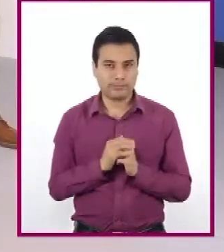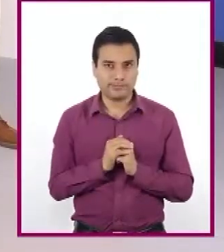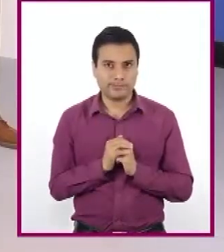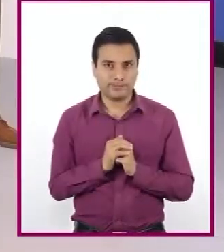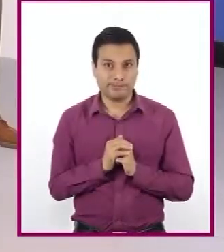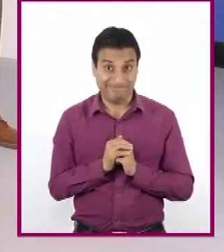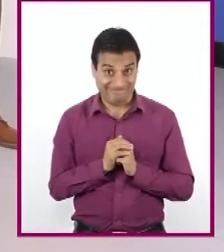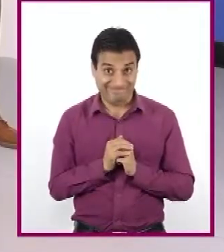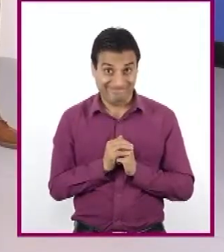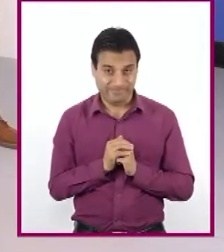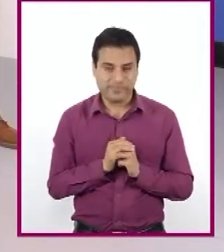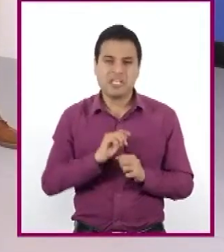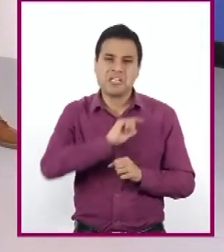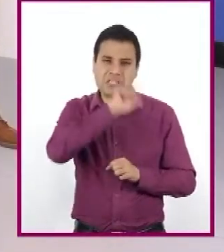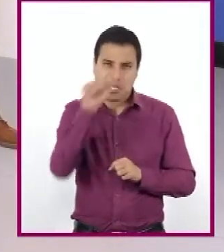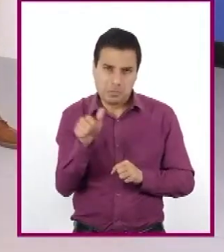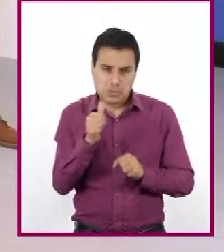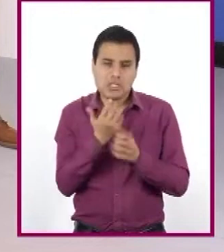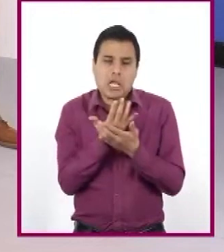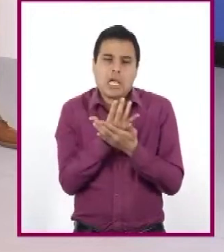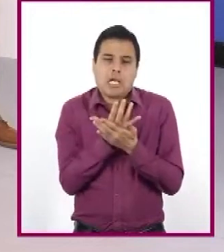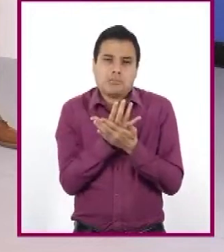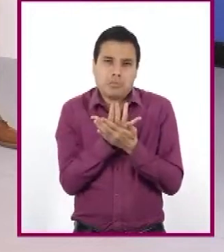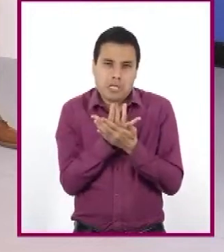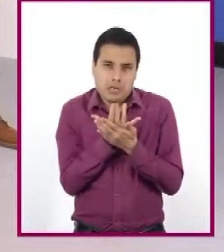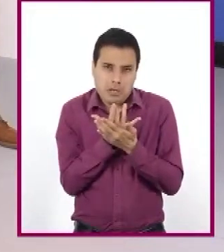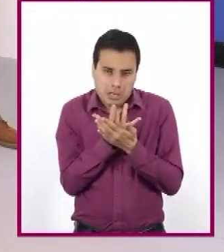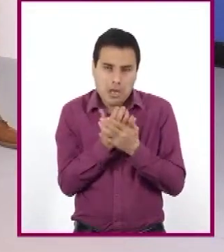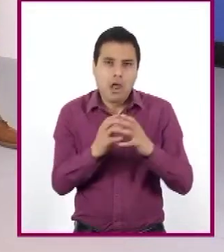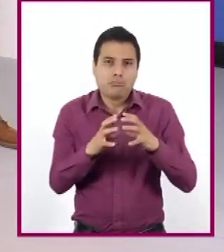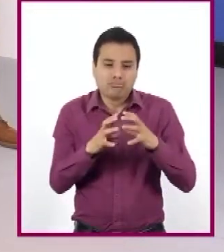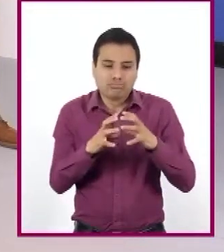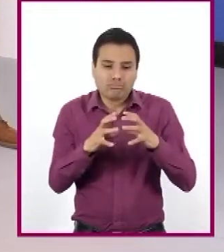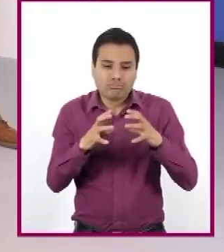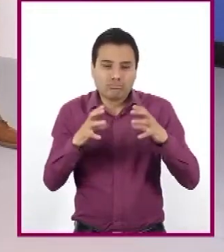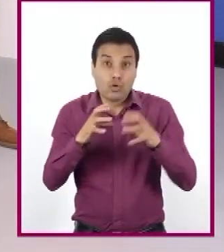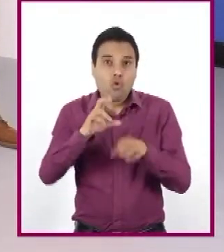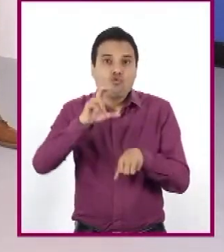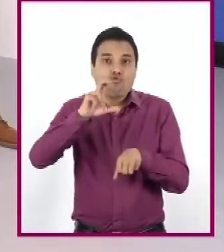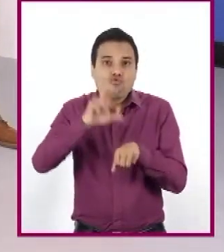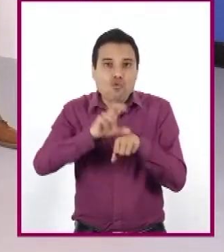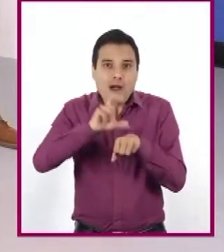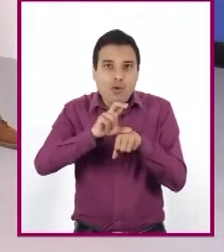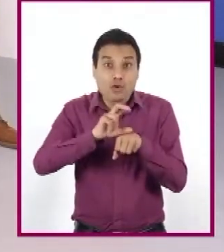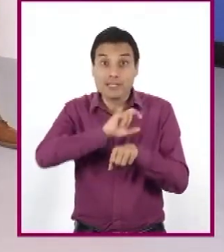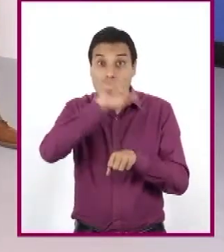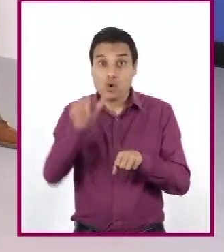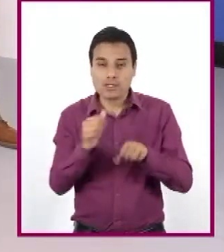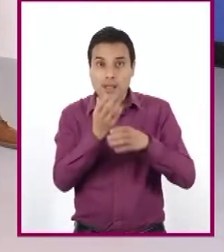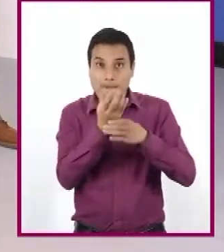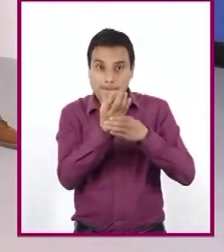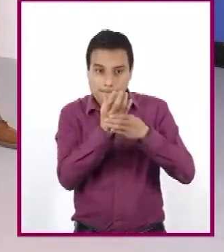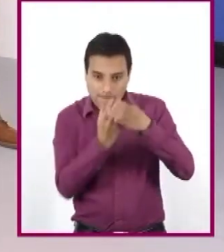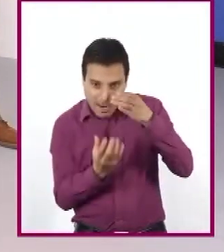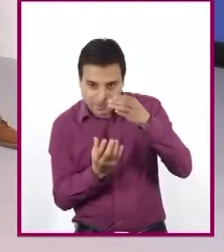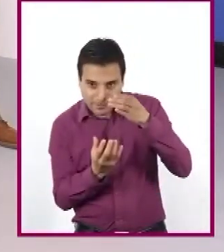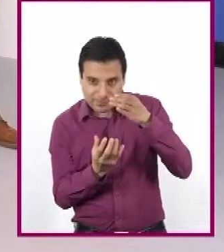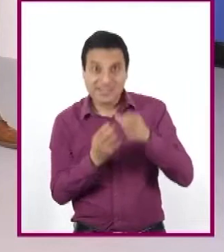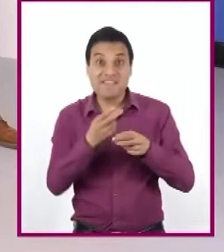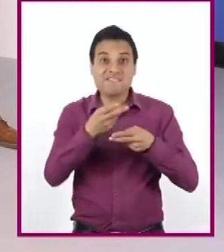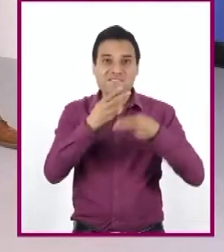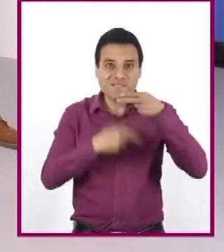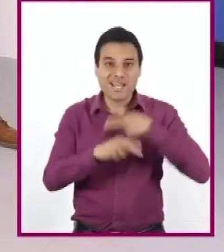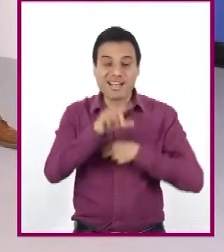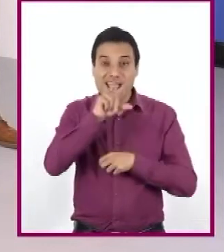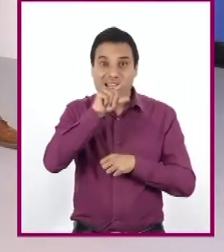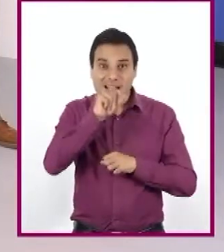Posteriormente esperamos un tiempo para que la pequeña ave se desarrolle dentro de un huevo y después eclosione, naciendo así un ave con las